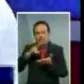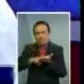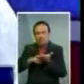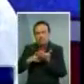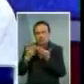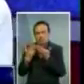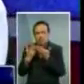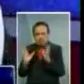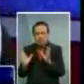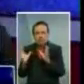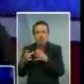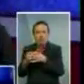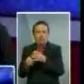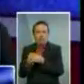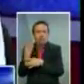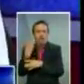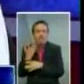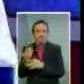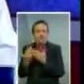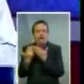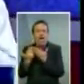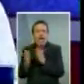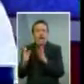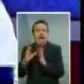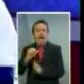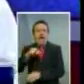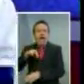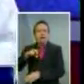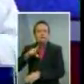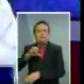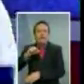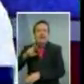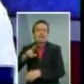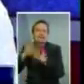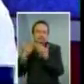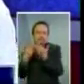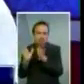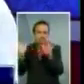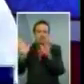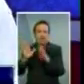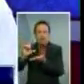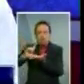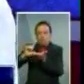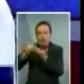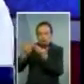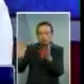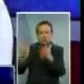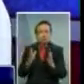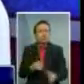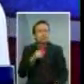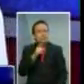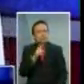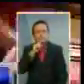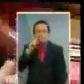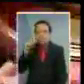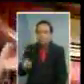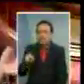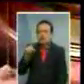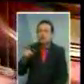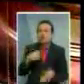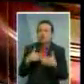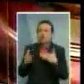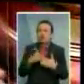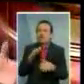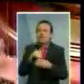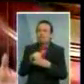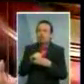es dar un paso al lado, generar referente adicional que quiere ampliar la alianza, generar más espacio En ese sentido, diputado, ¿dónde van a estar los